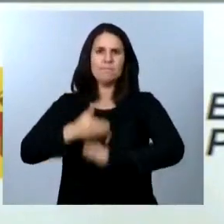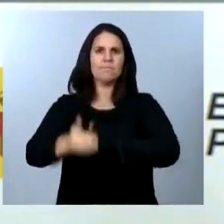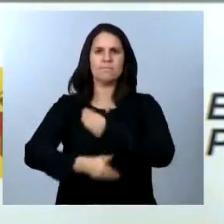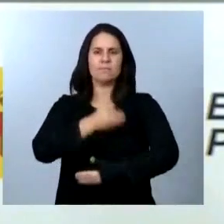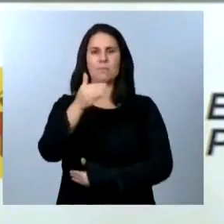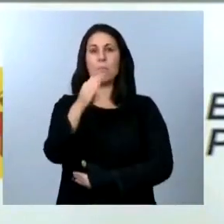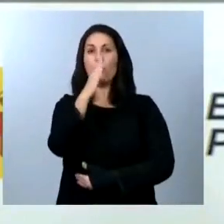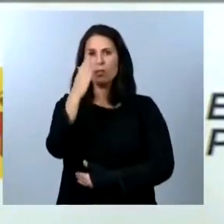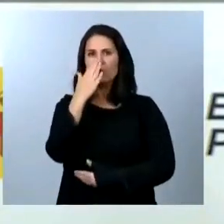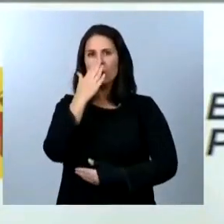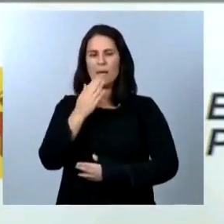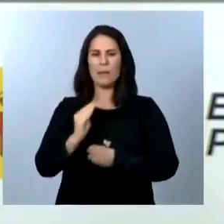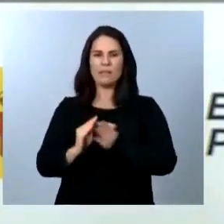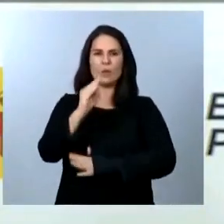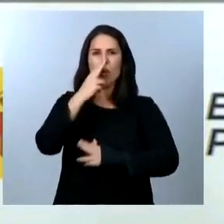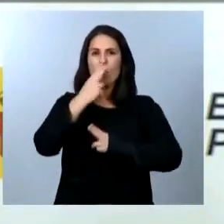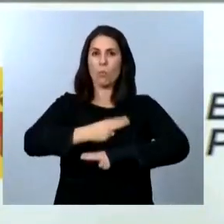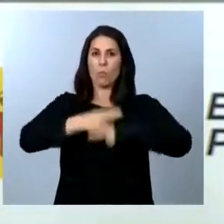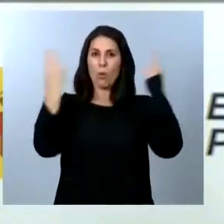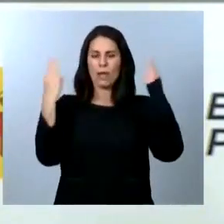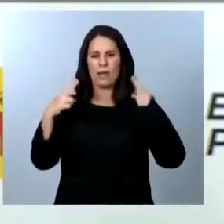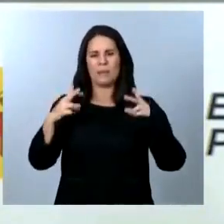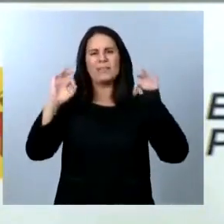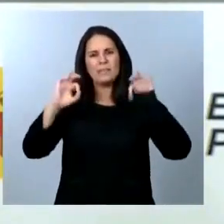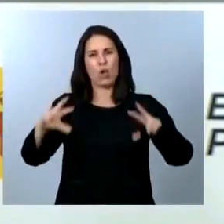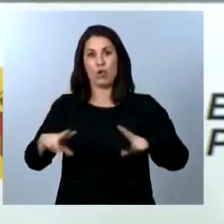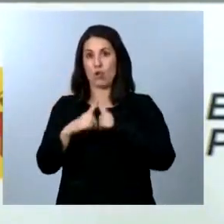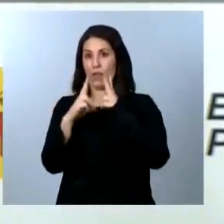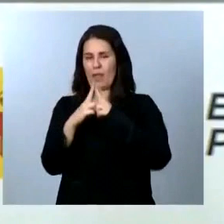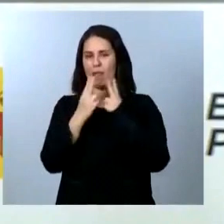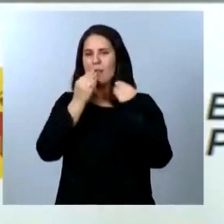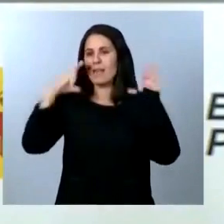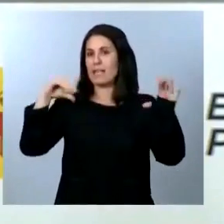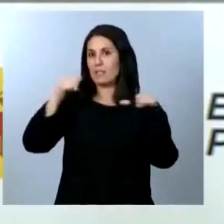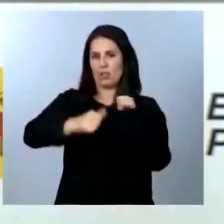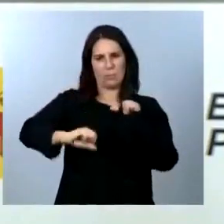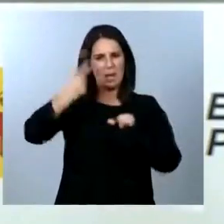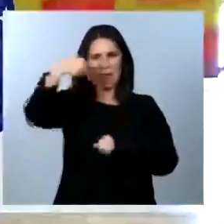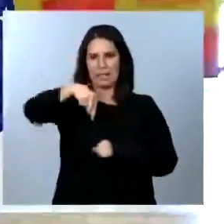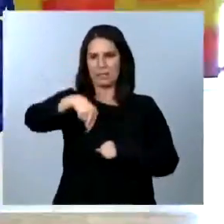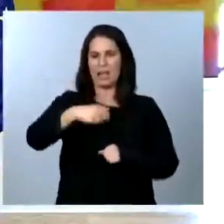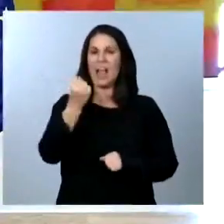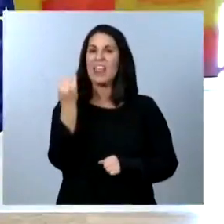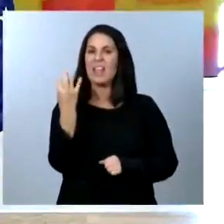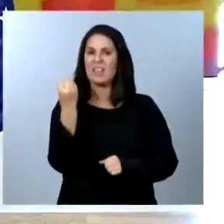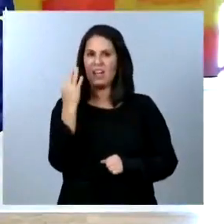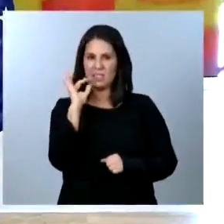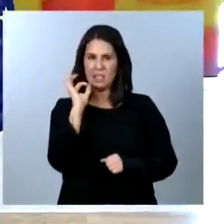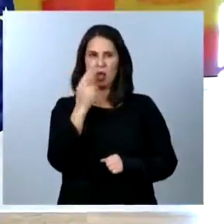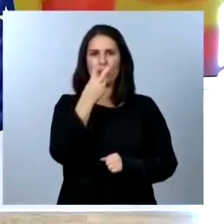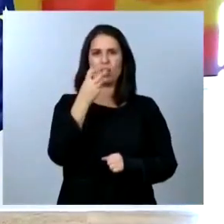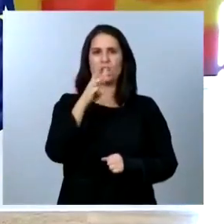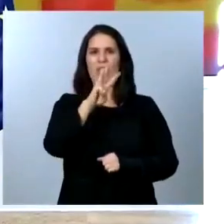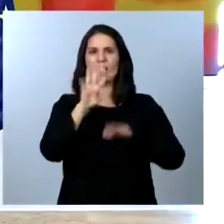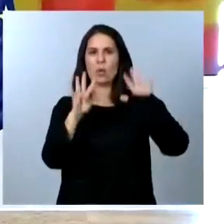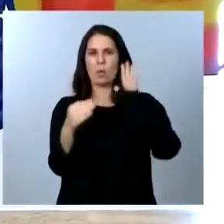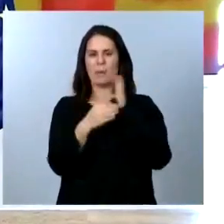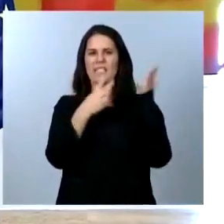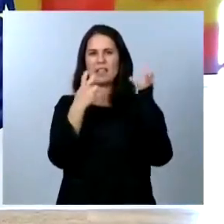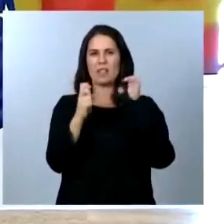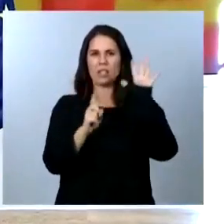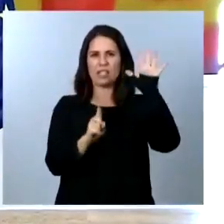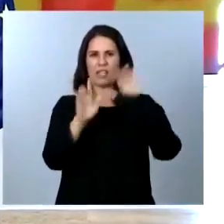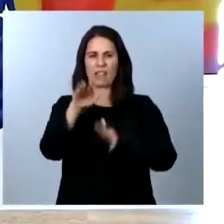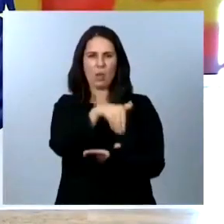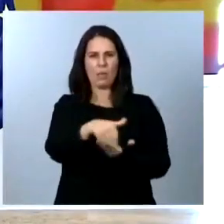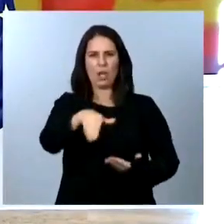pública, en particular la inversión social, de nuestra historia. Lo quiero decir en cifras. 239.765 millones de euros,